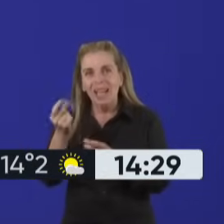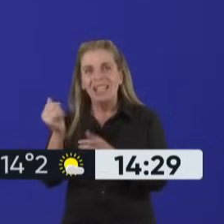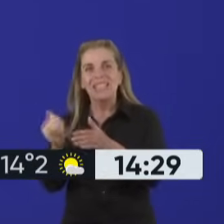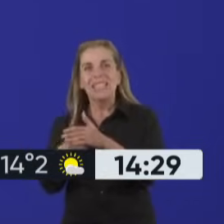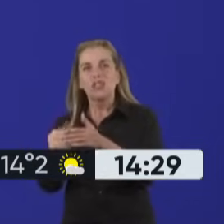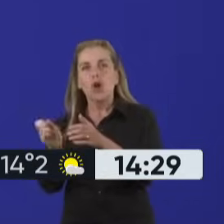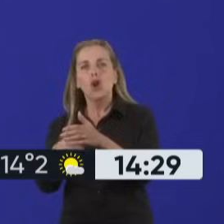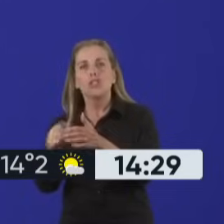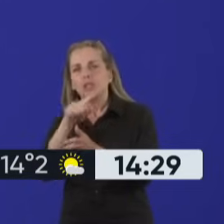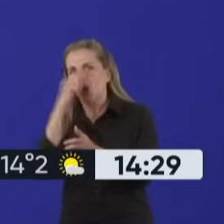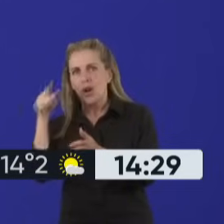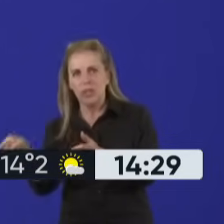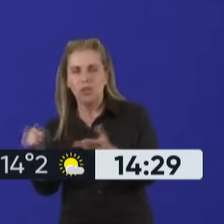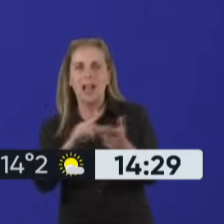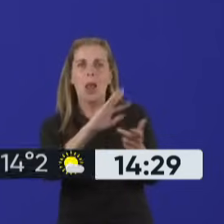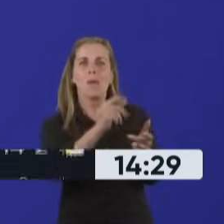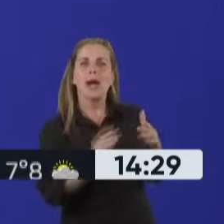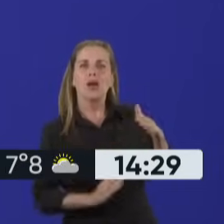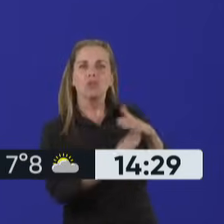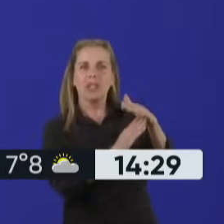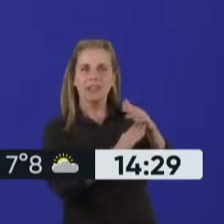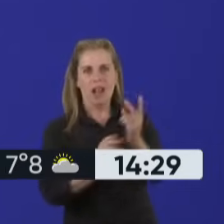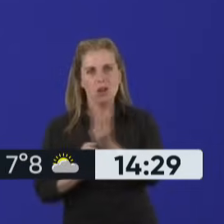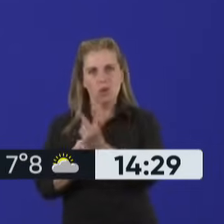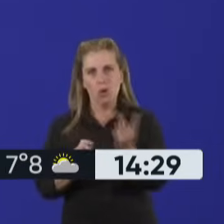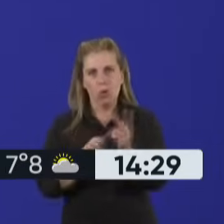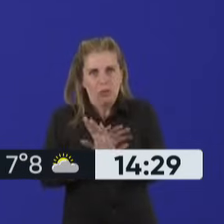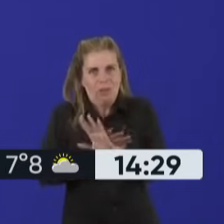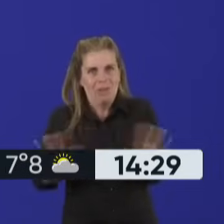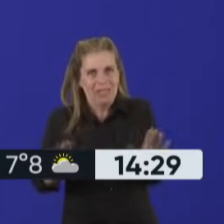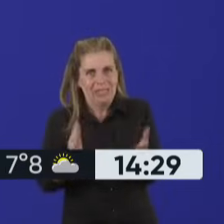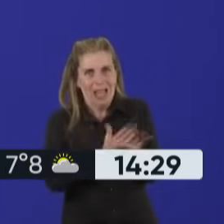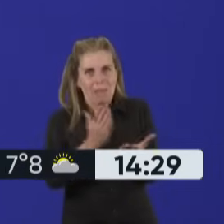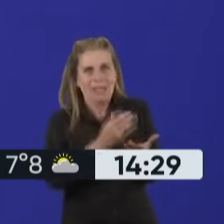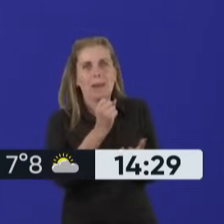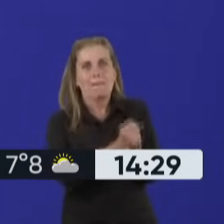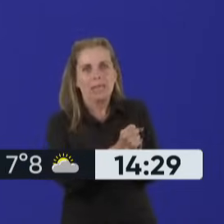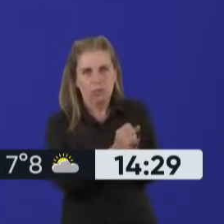en caja el Banco Central para cortar de una vez por todas con la emisión monetaria.